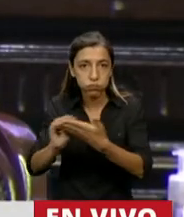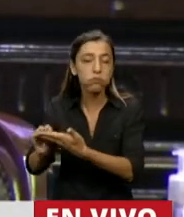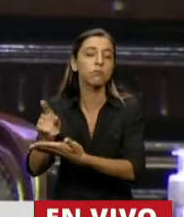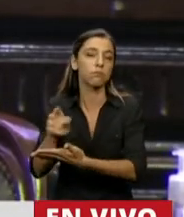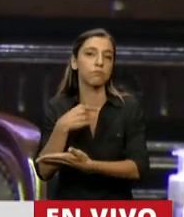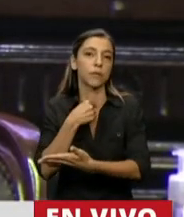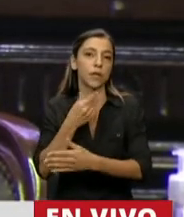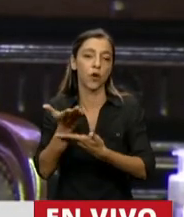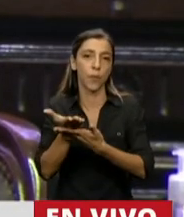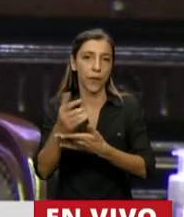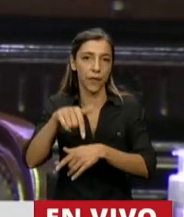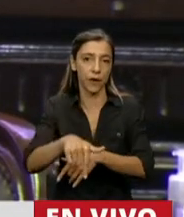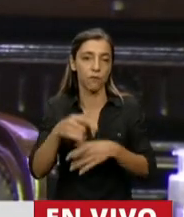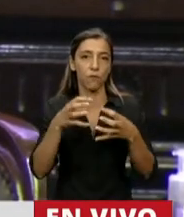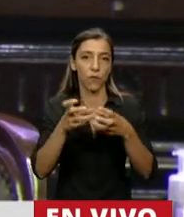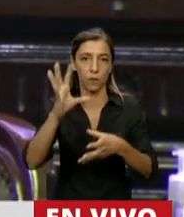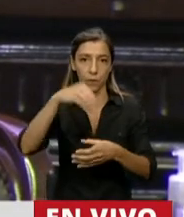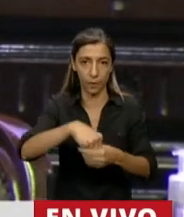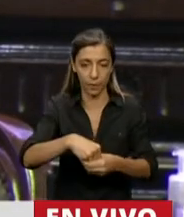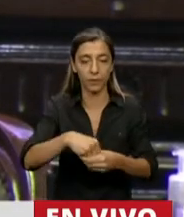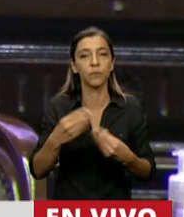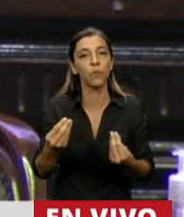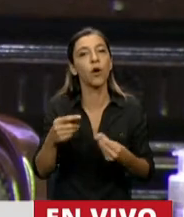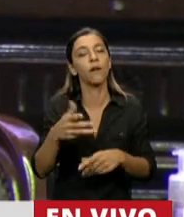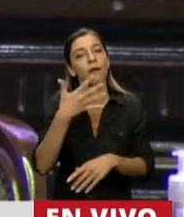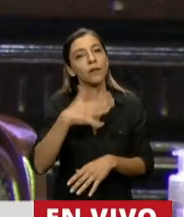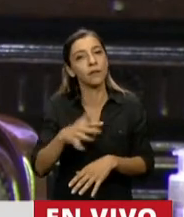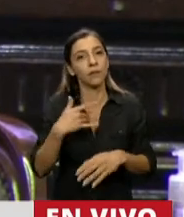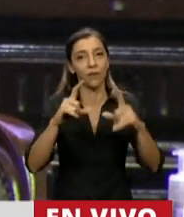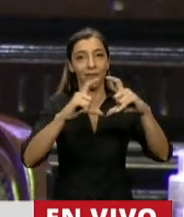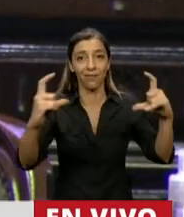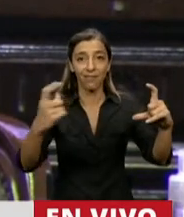que le ayuda a los consumidores a comprender